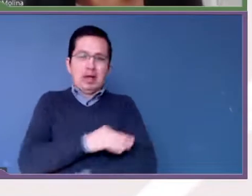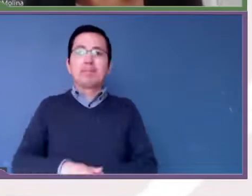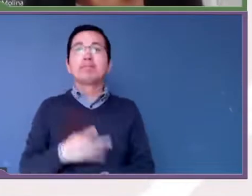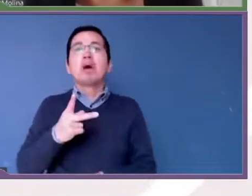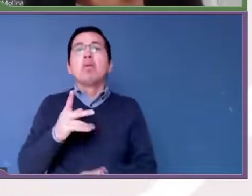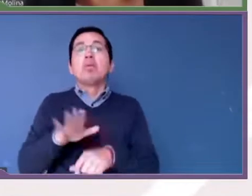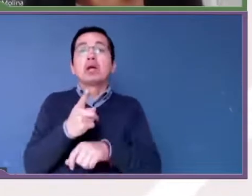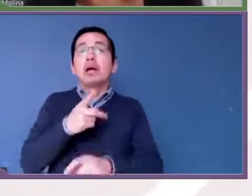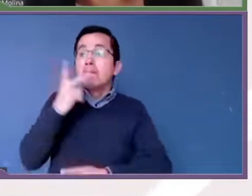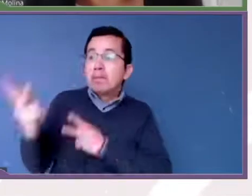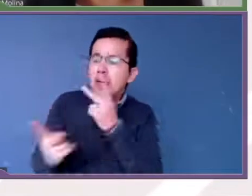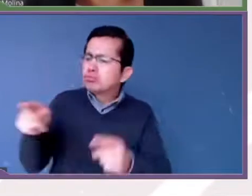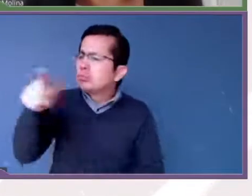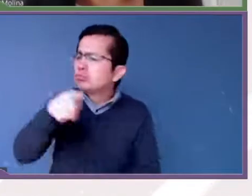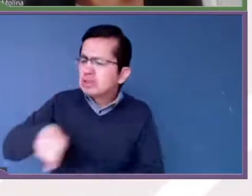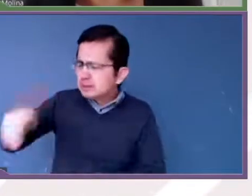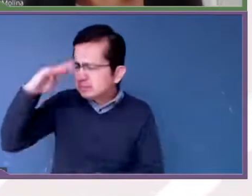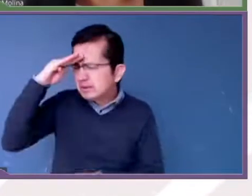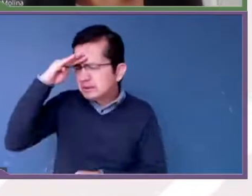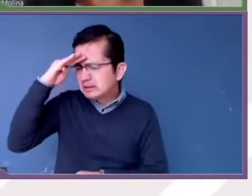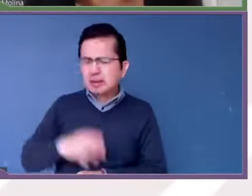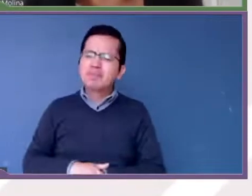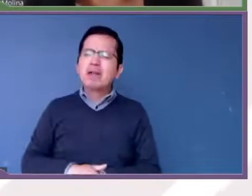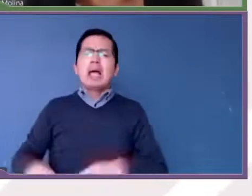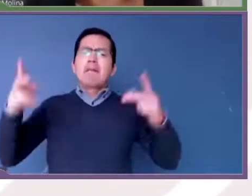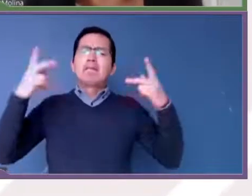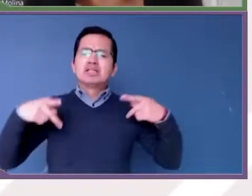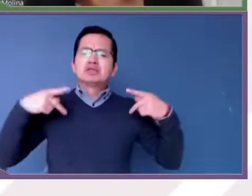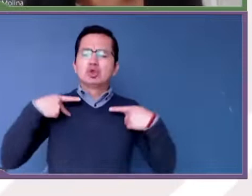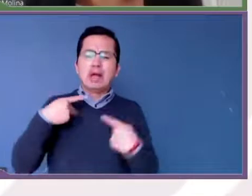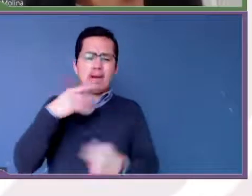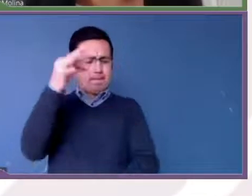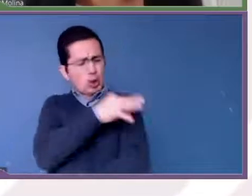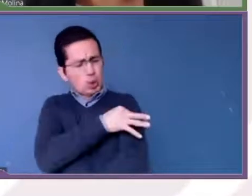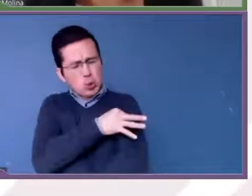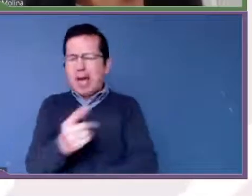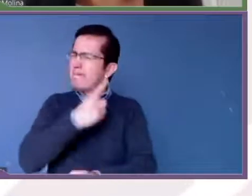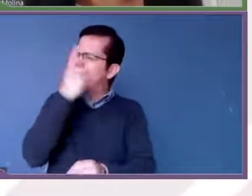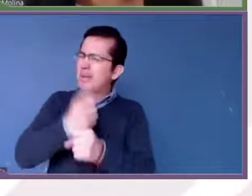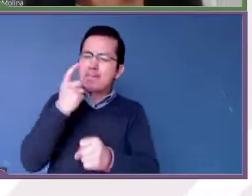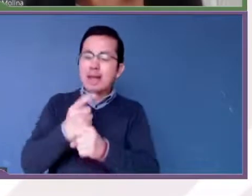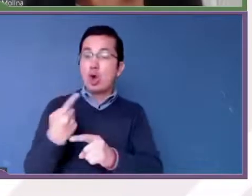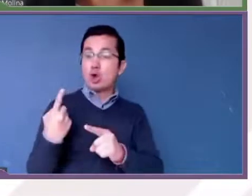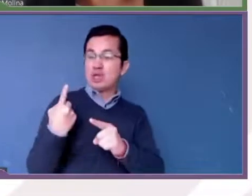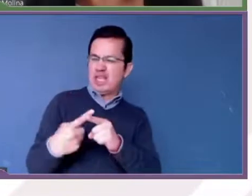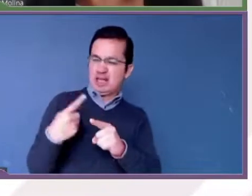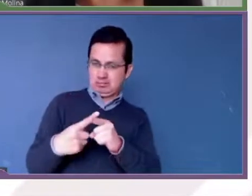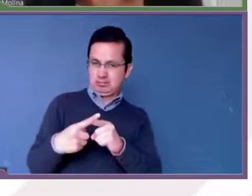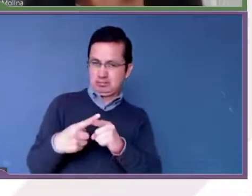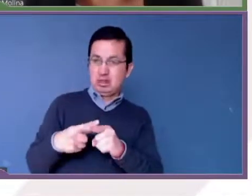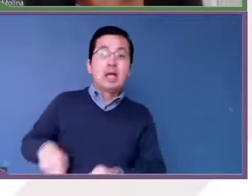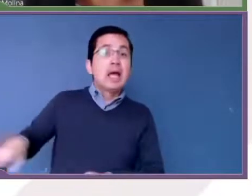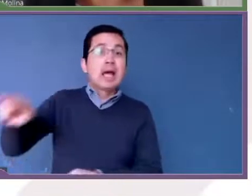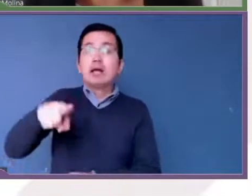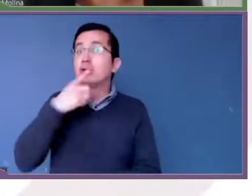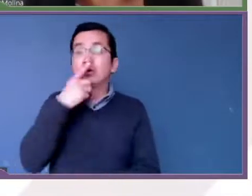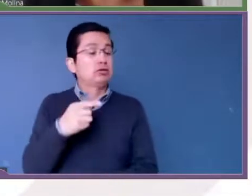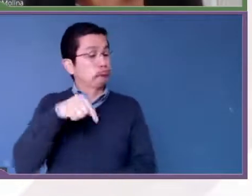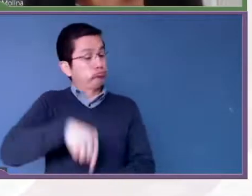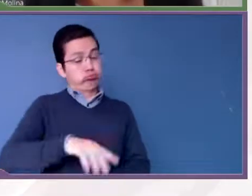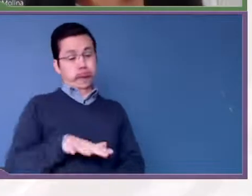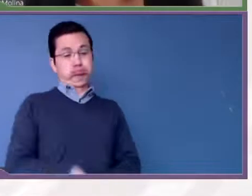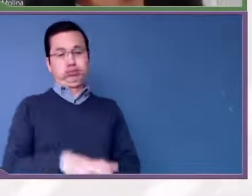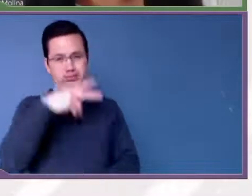ser vacunados, vacunadas primero, es en esta contribución a la ciudadanía. Esto es, no solamente